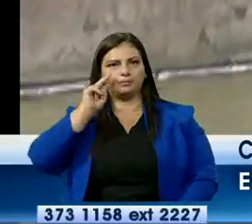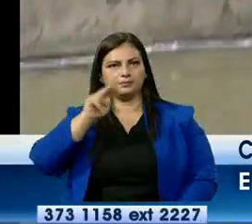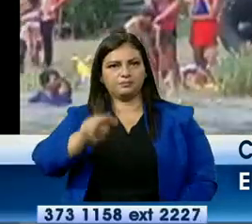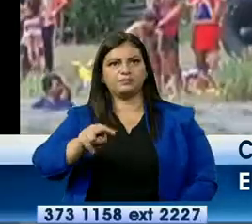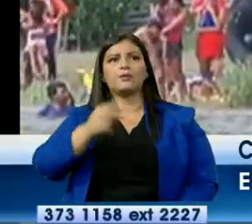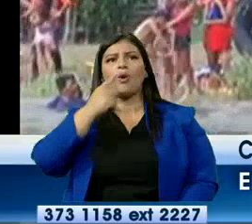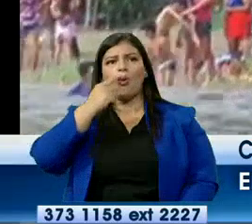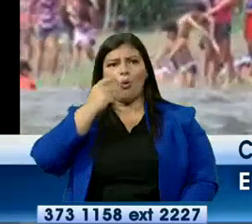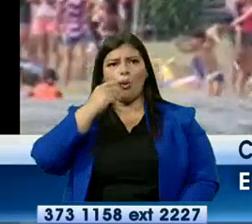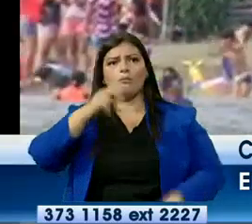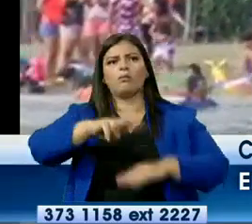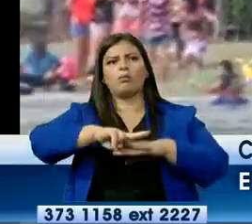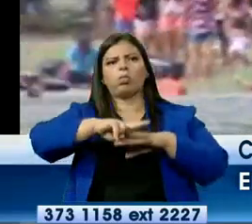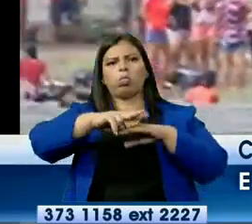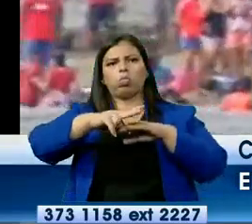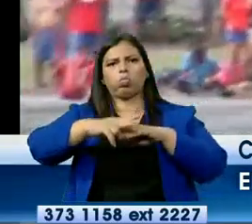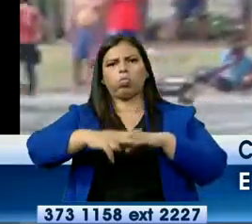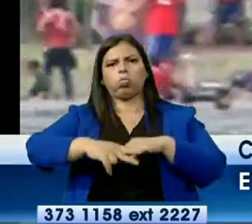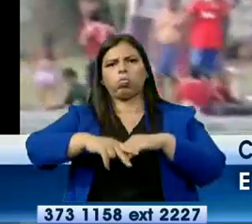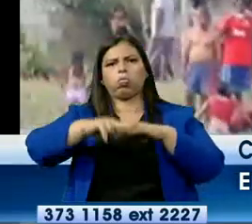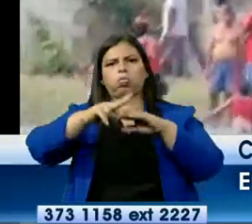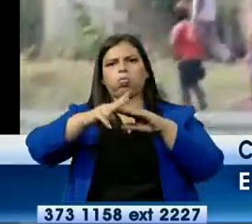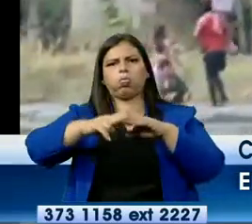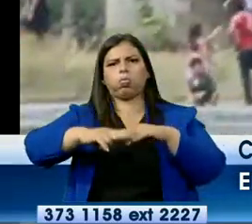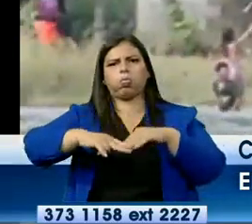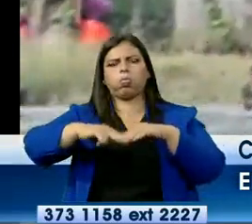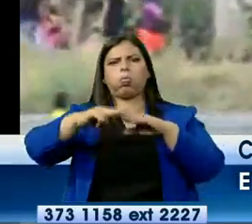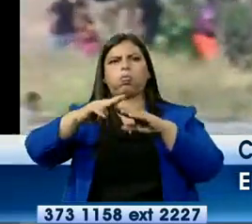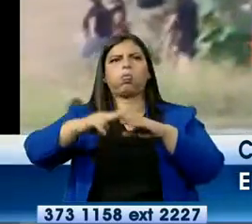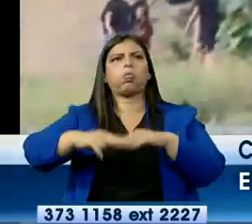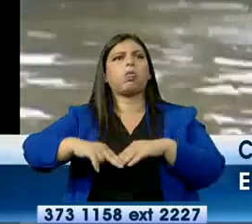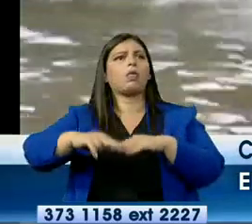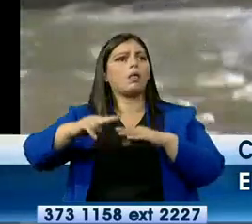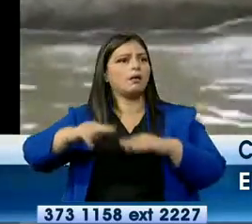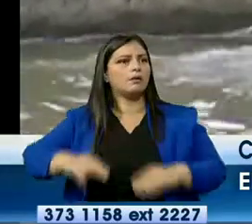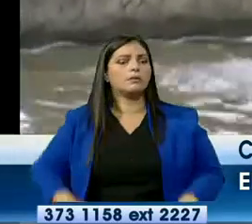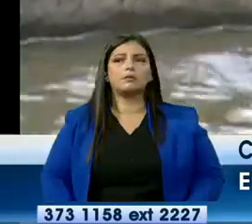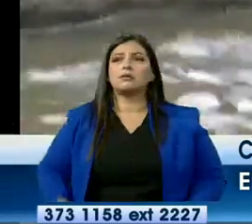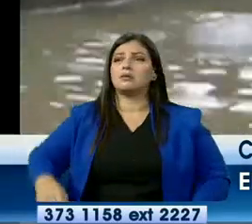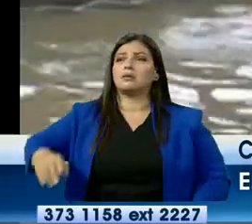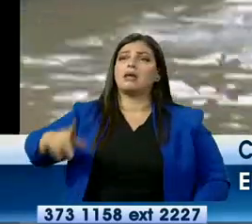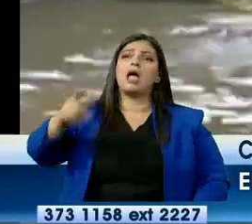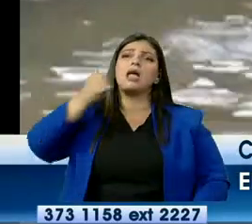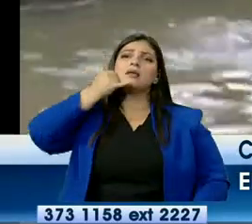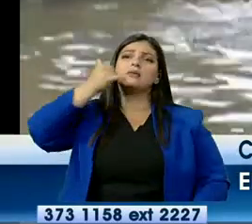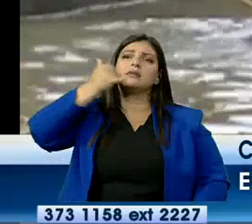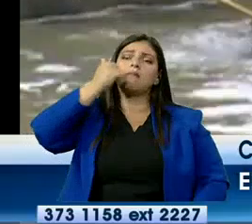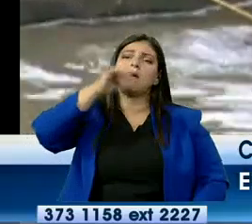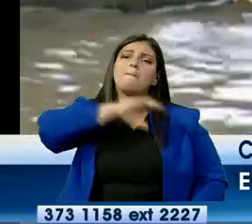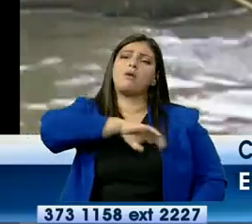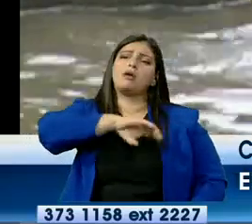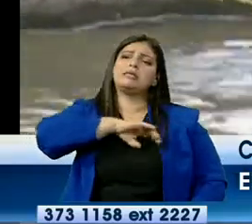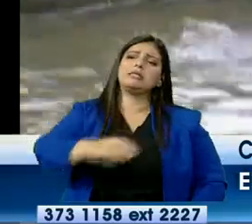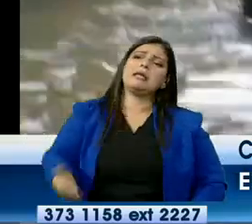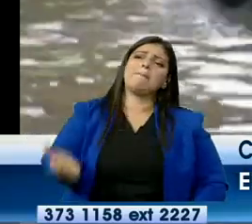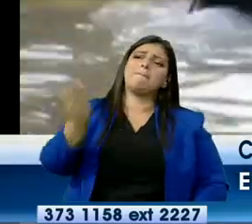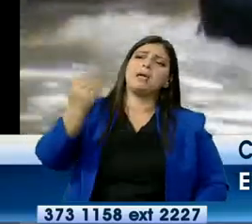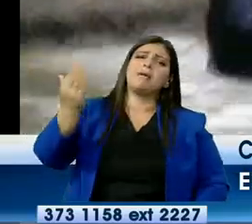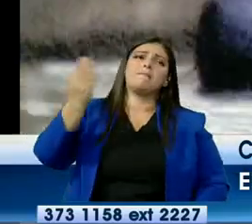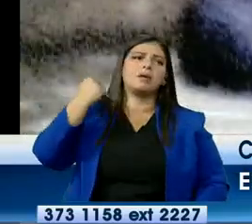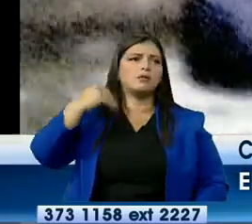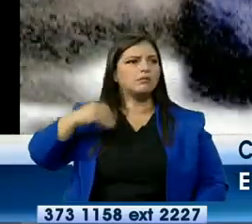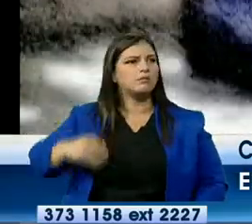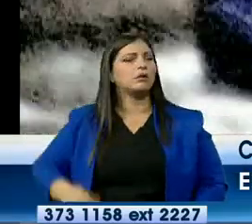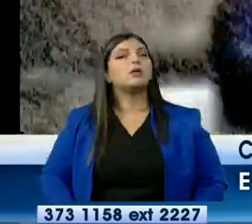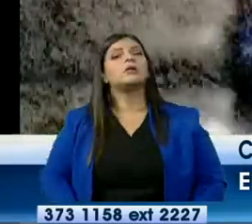vida de un sujeto flotando. Inmediatamente los habitantes del sector dieron la voz de alerta. Autoridades de seguridad llegaron al punto